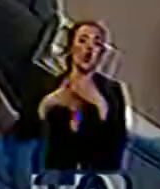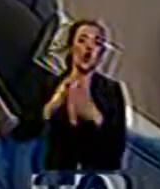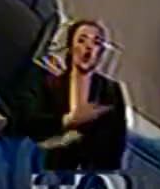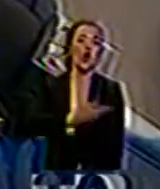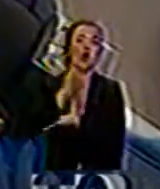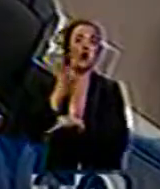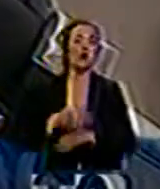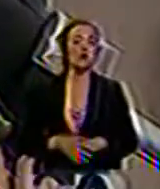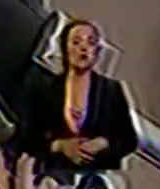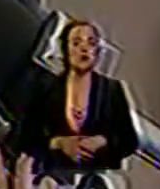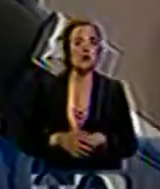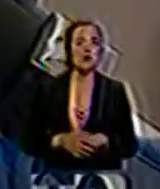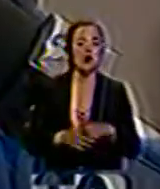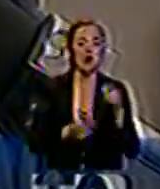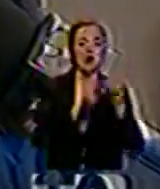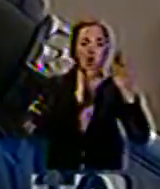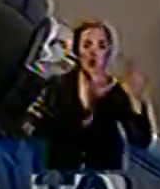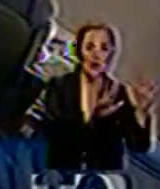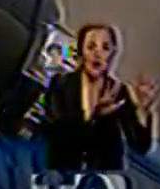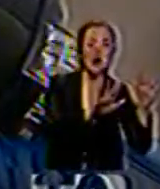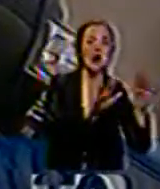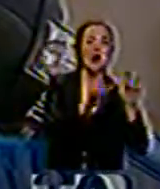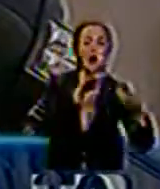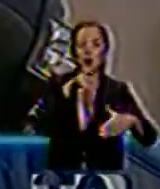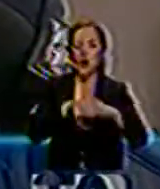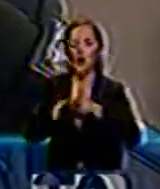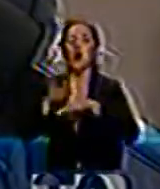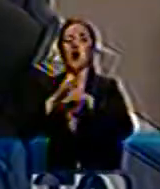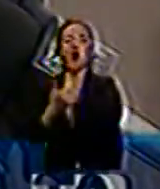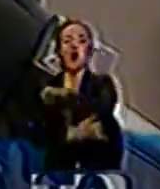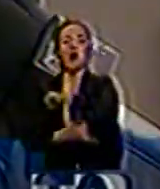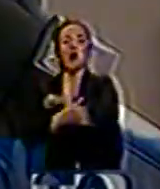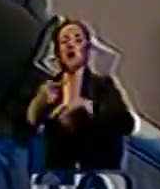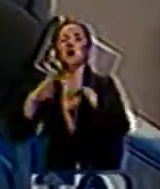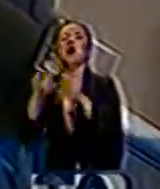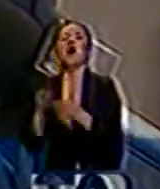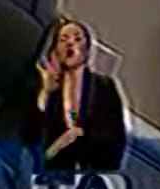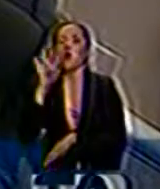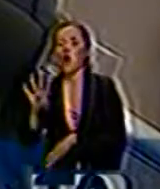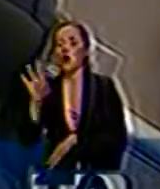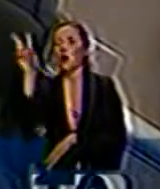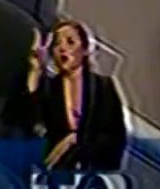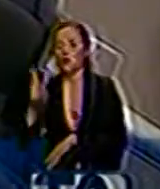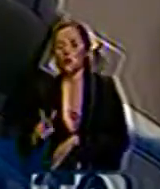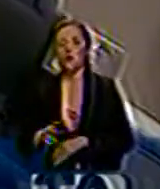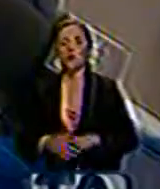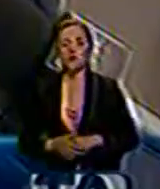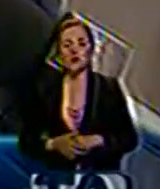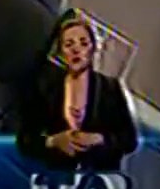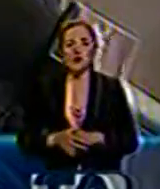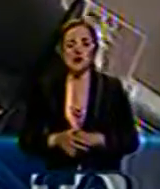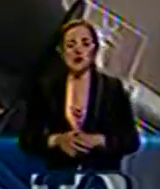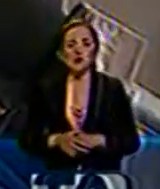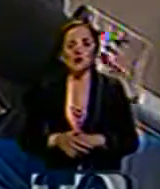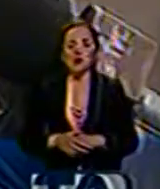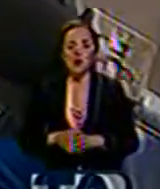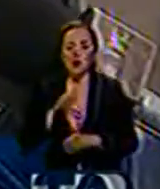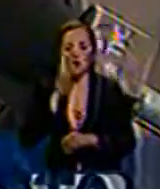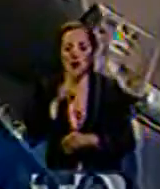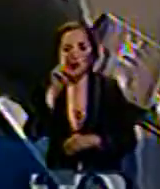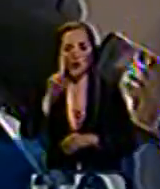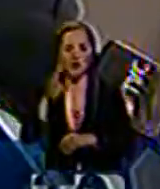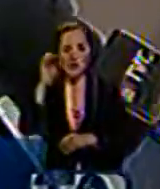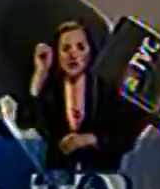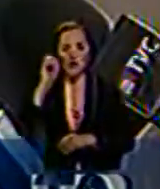diariamente. 4 de cada 10 ciudadanos extranjeros que arriban al territorio ecuatoriano son venezolanos, y de este porcentaje el